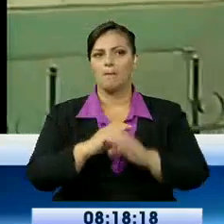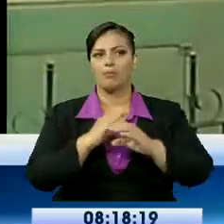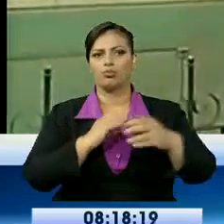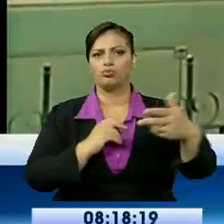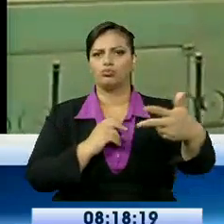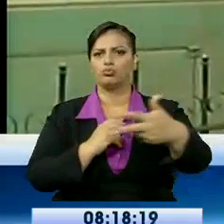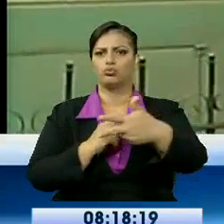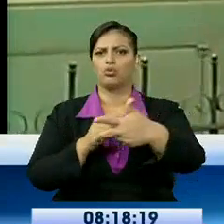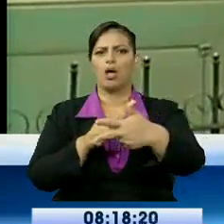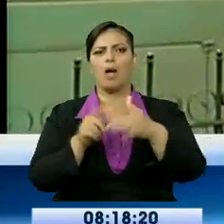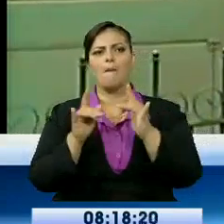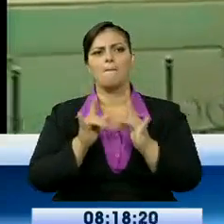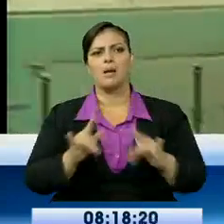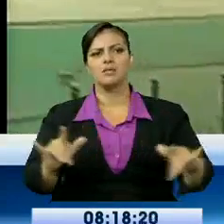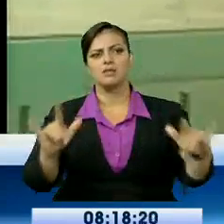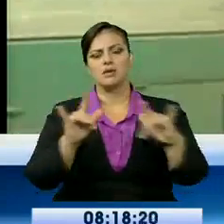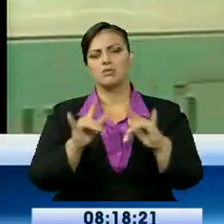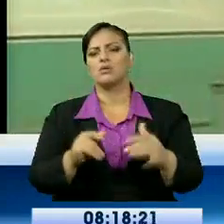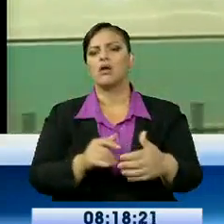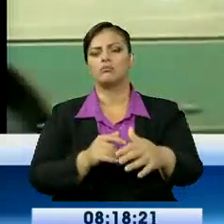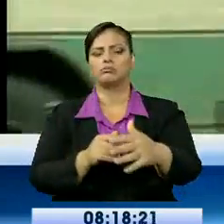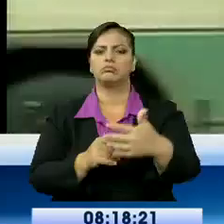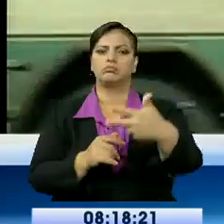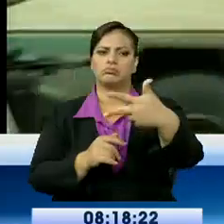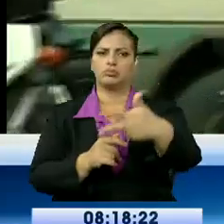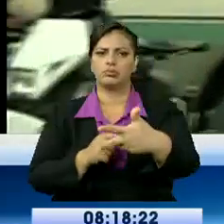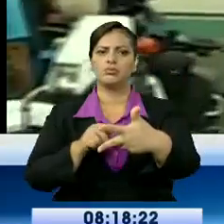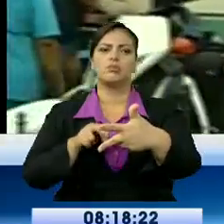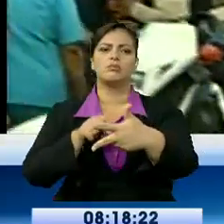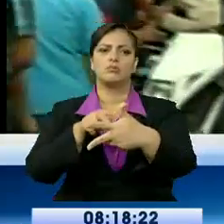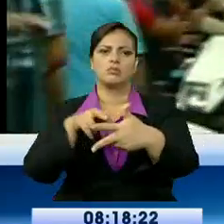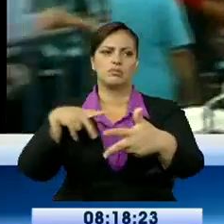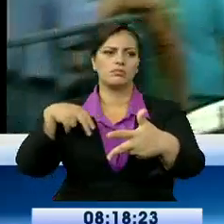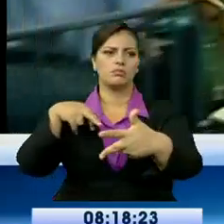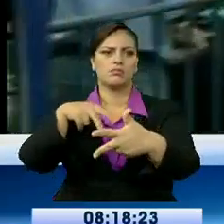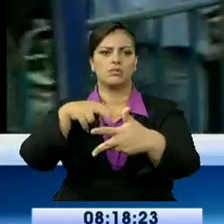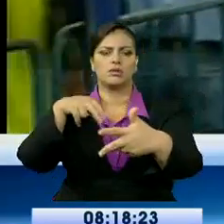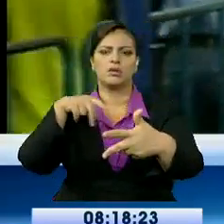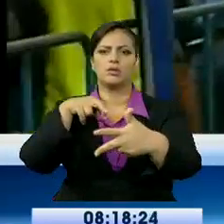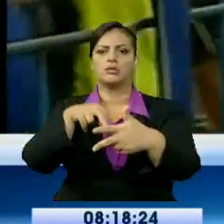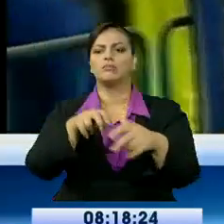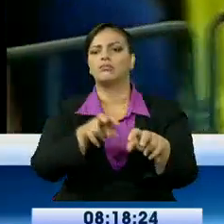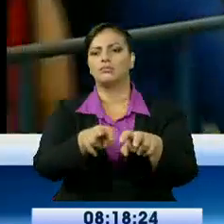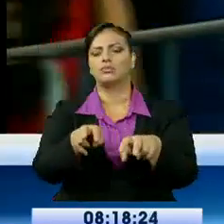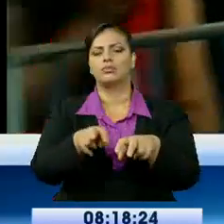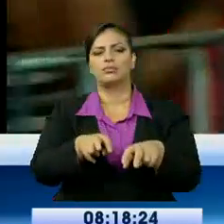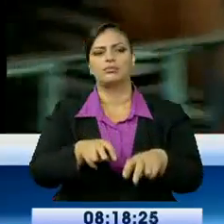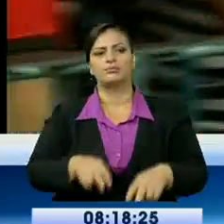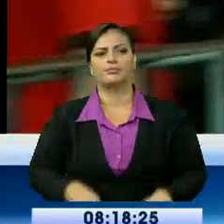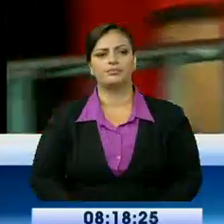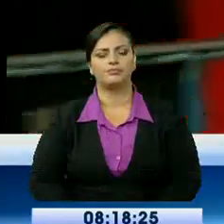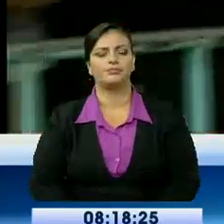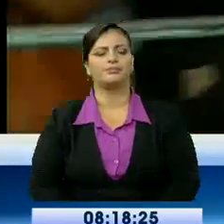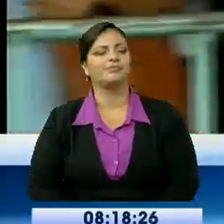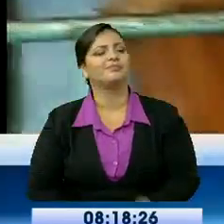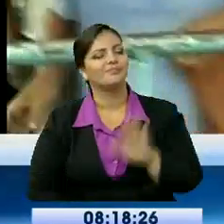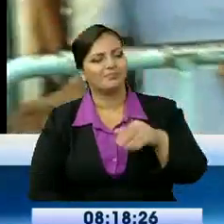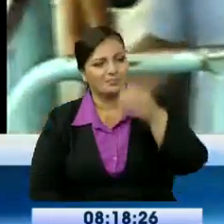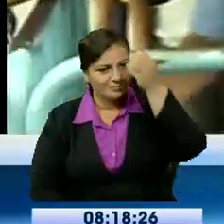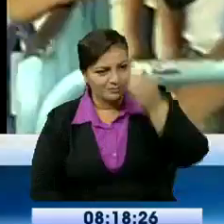vacío. Acá se está llenando con los señores pasajeros que están arribando. Mi estimada amiga, un poco más de orden ya se